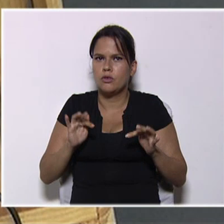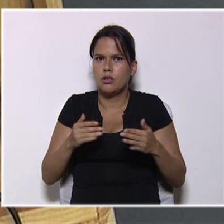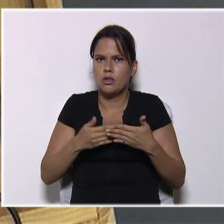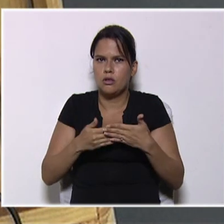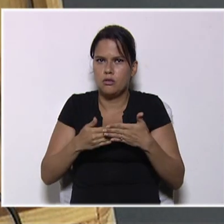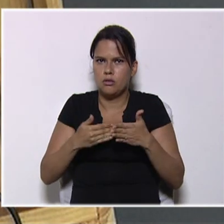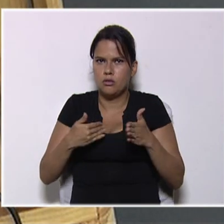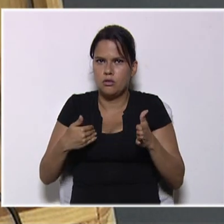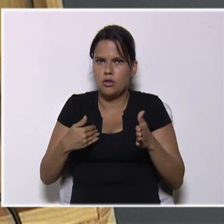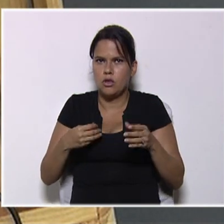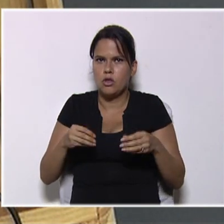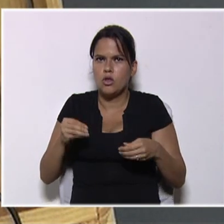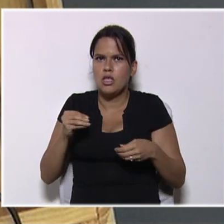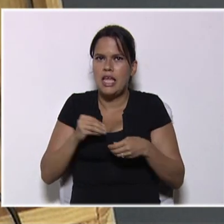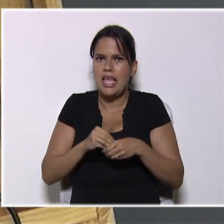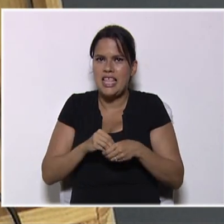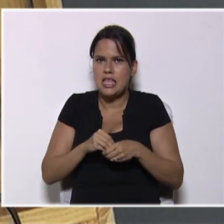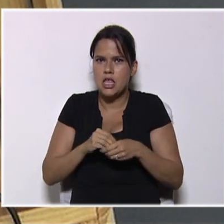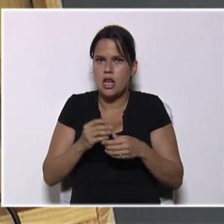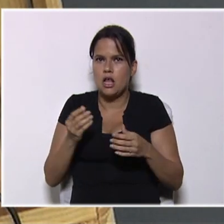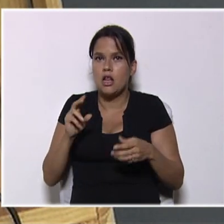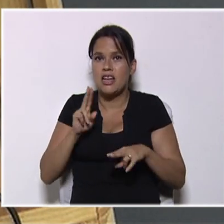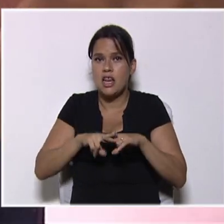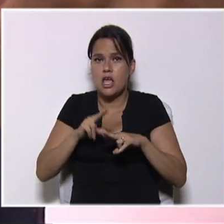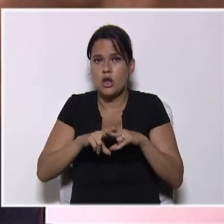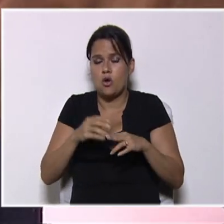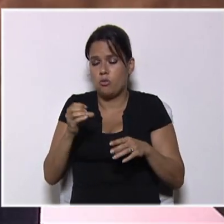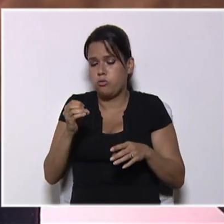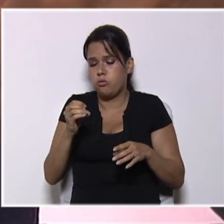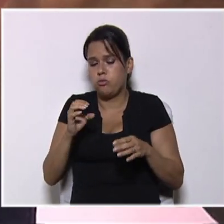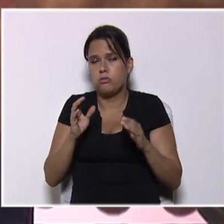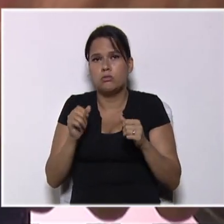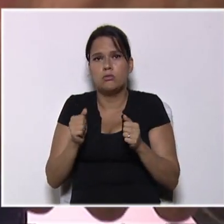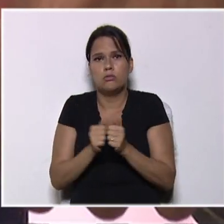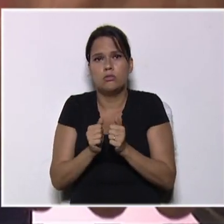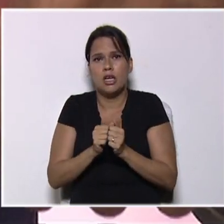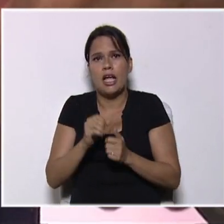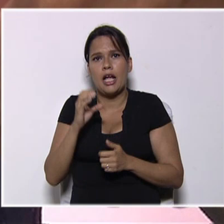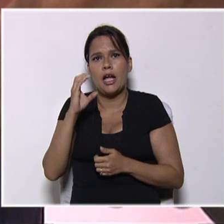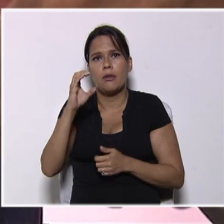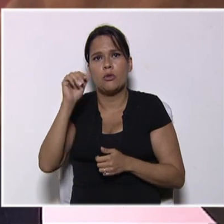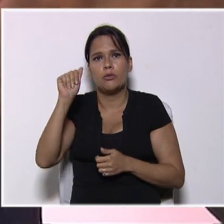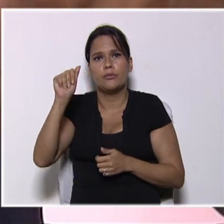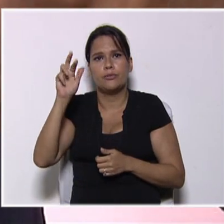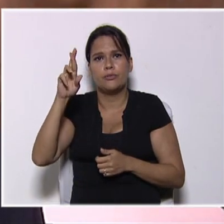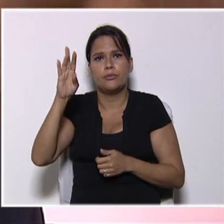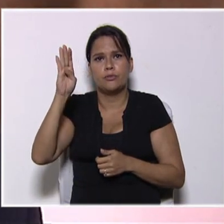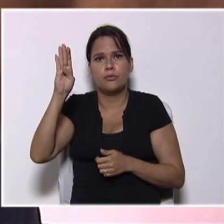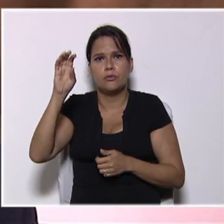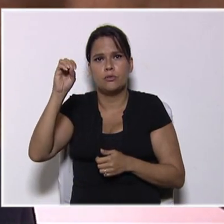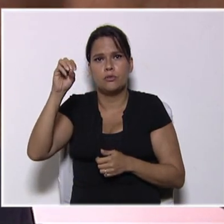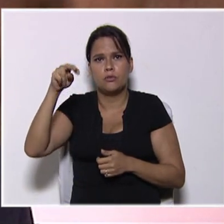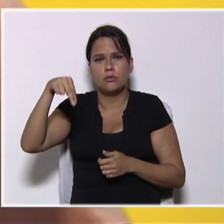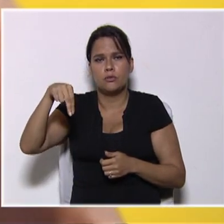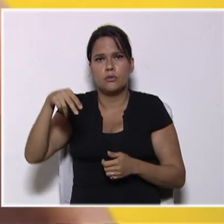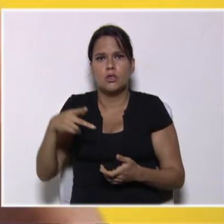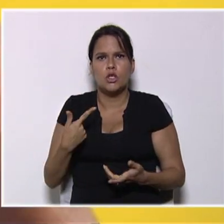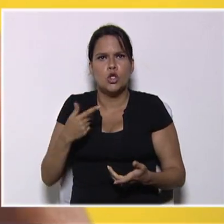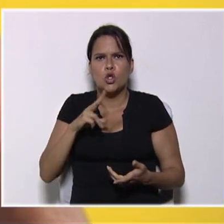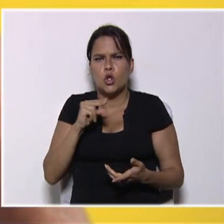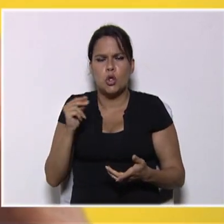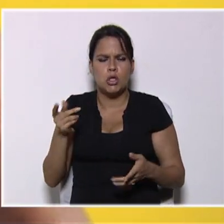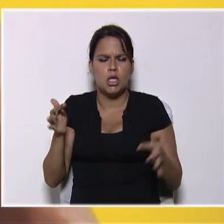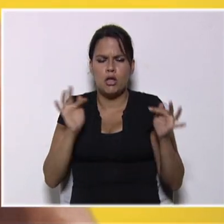donde entra el carbón. ¿Y qué hice yo? Si se dan cuenta, es un carbón liso, es un carbón que no tiene ninguna